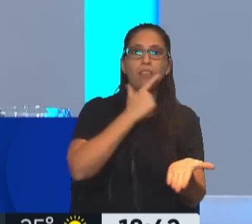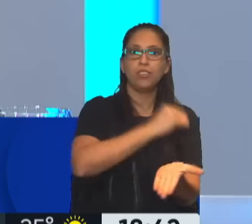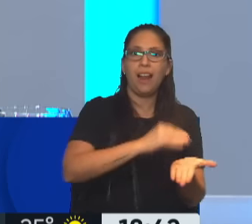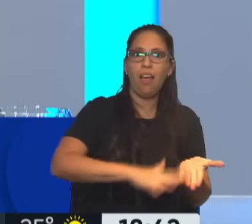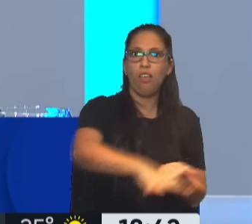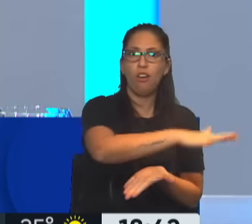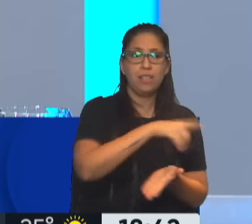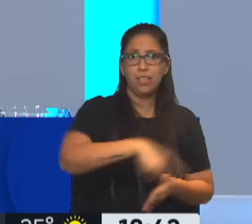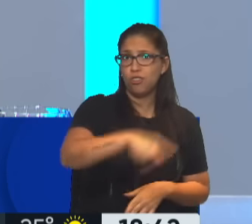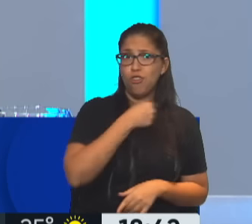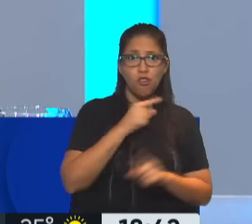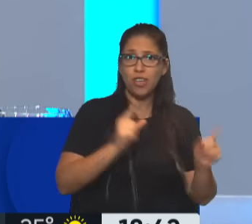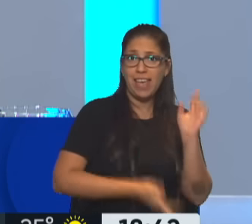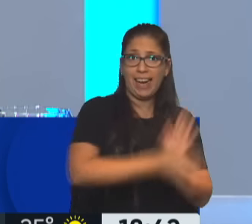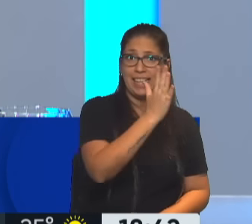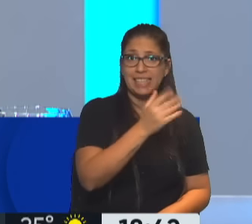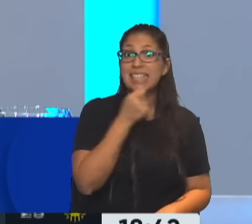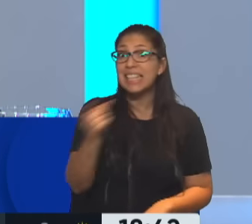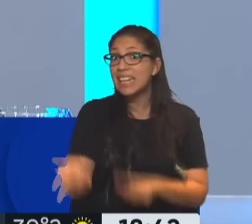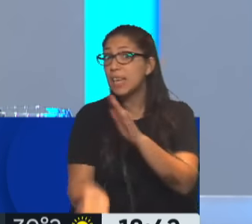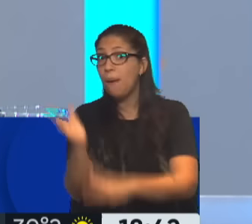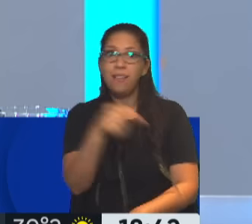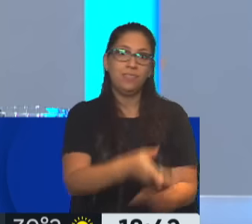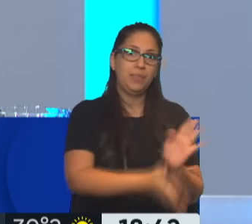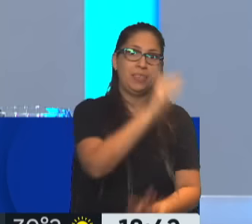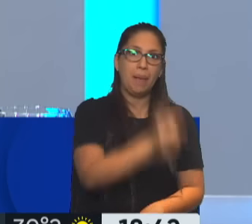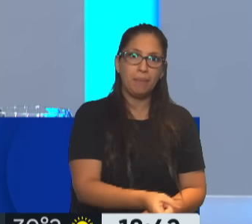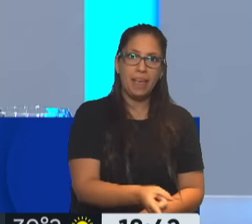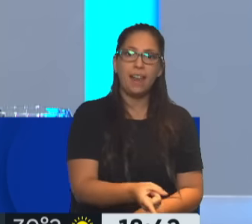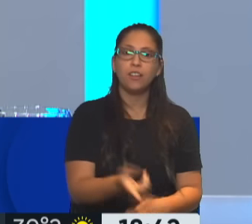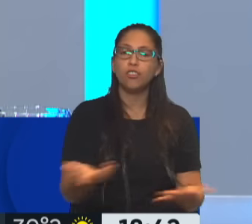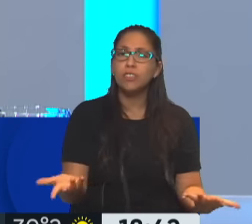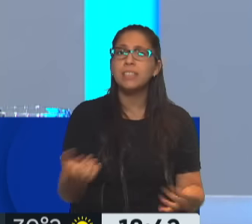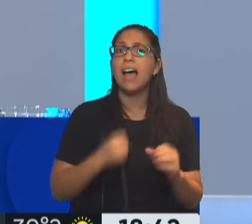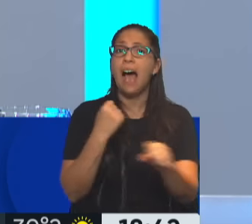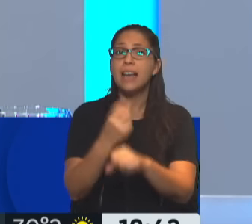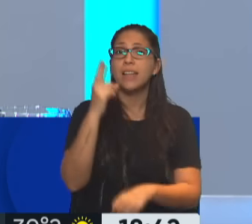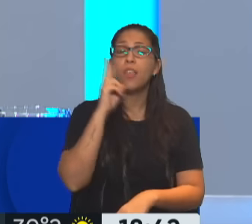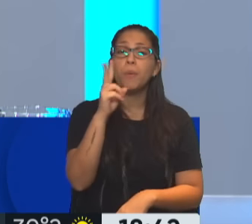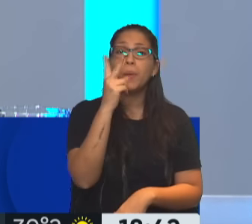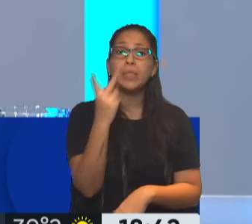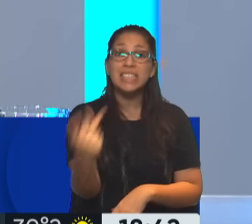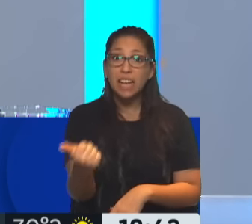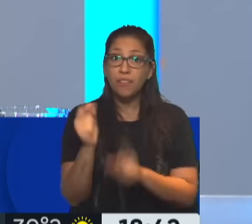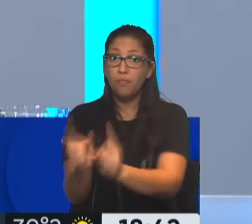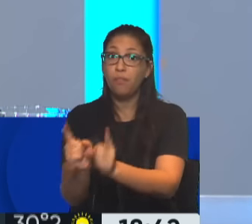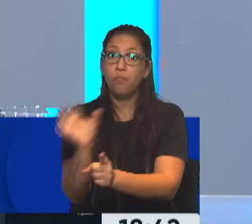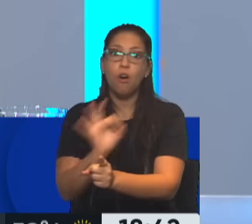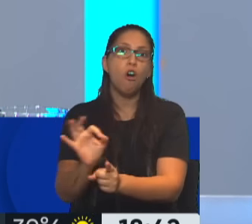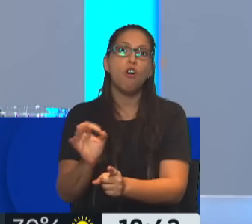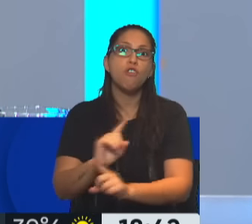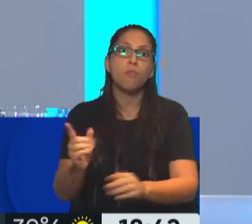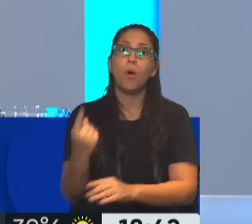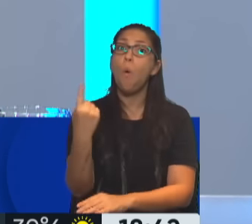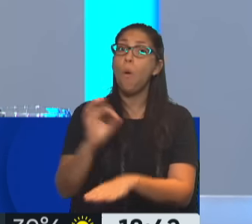no quieren en realidad porque también se tienen que ir ellos. La duda es si va a estar hasta el 2026 o si esto puede ser antes, porque un año antes